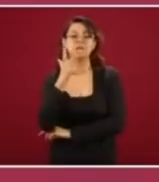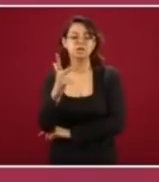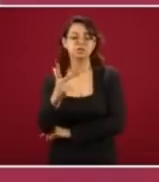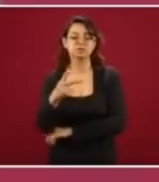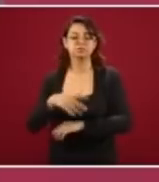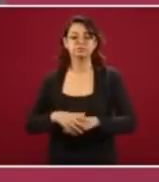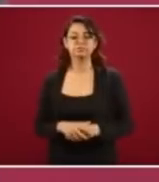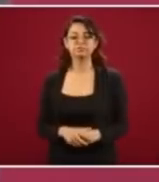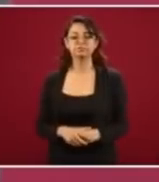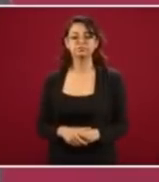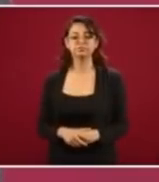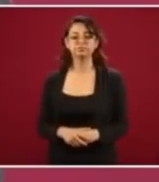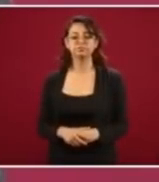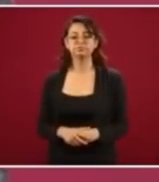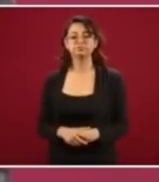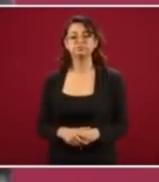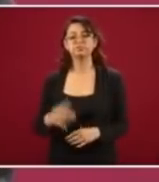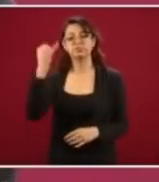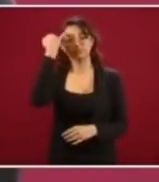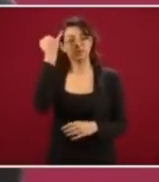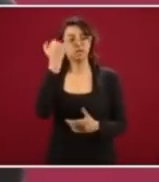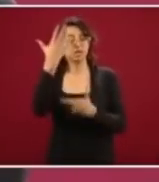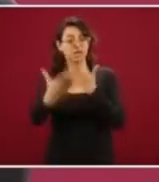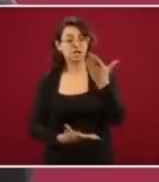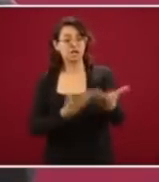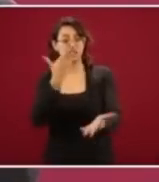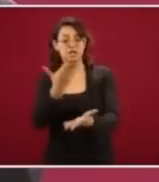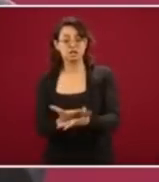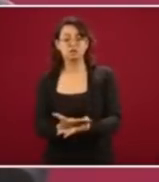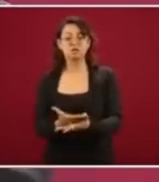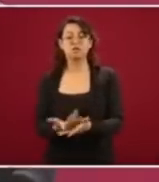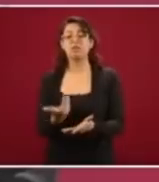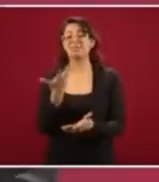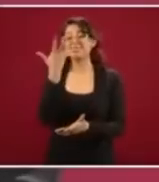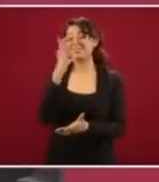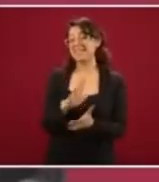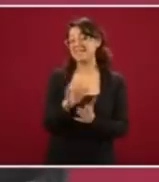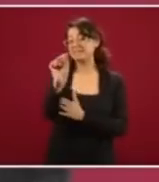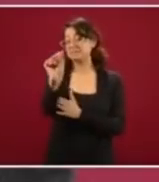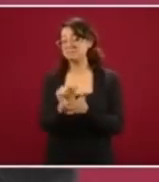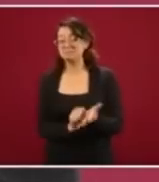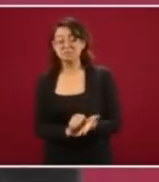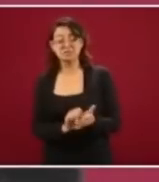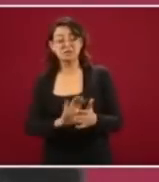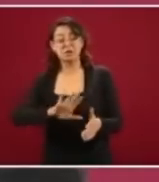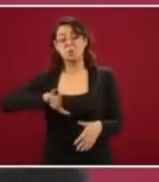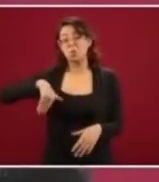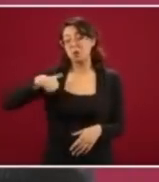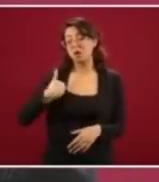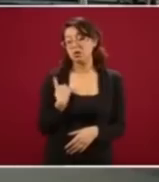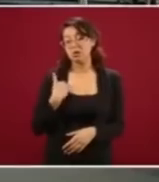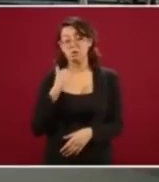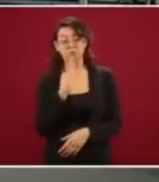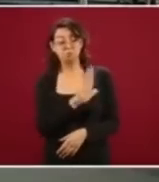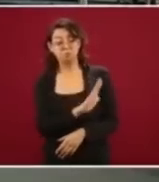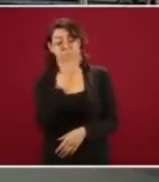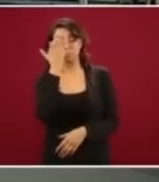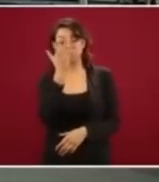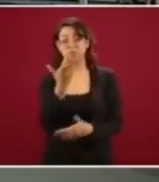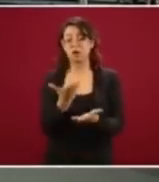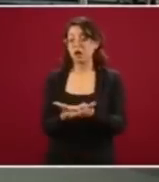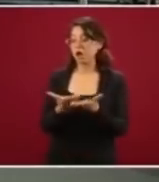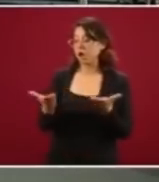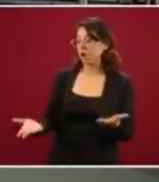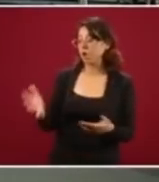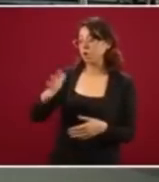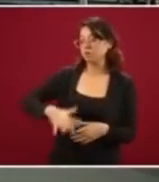Le planteaba, presidente, que la iniciativa se aprueba tras 10 meses de permanecer en la congeladora. ¿Será producto de la presión social que se